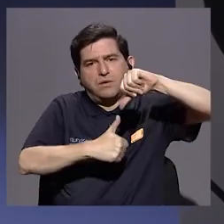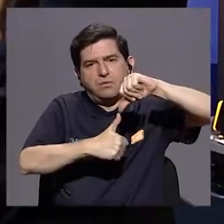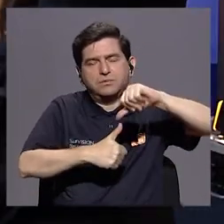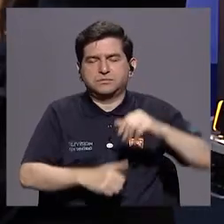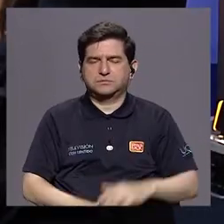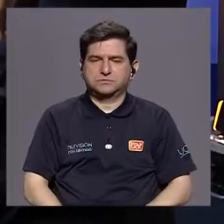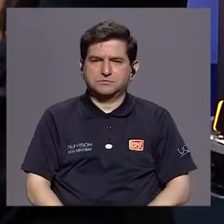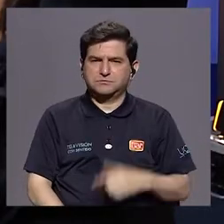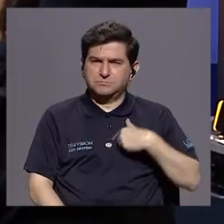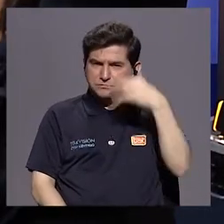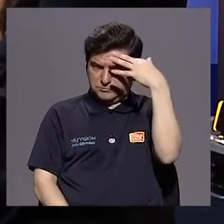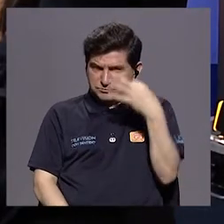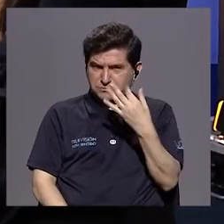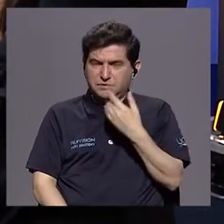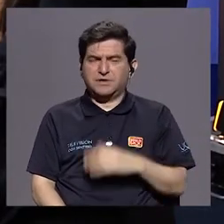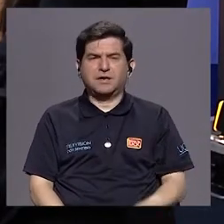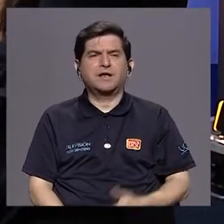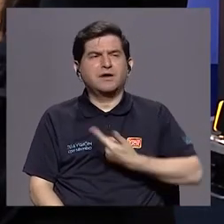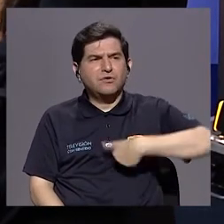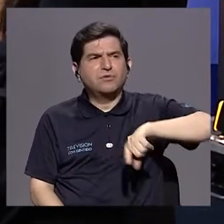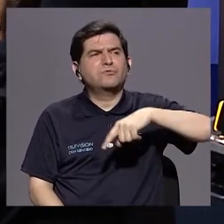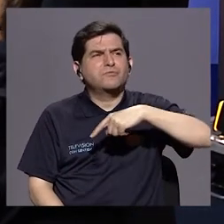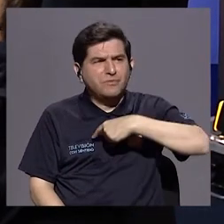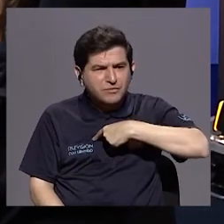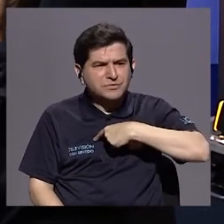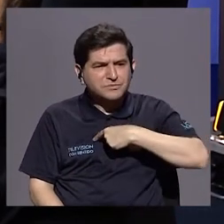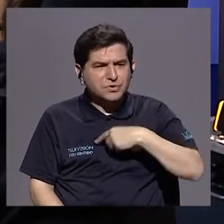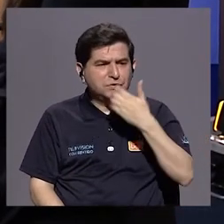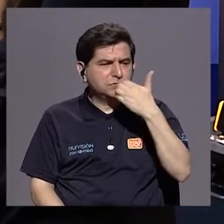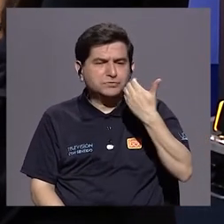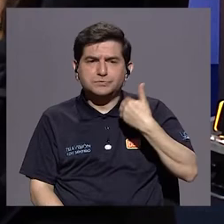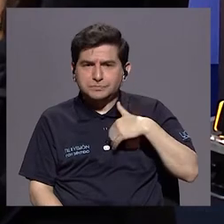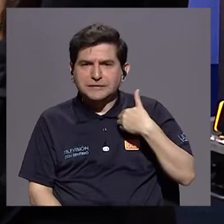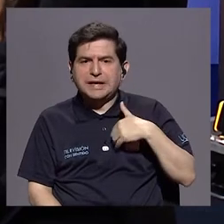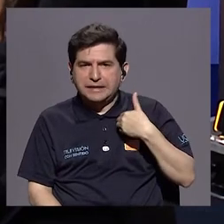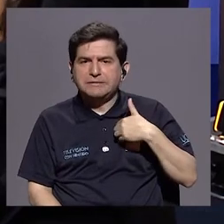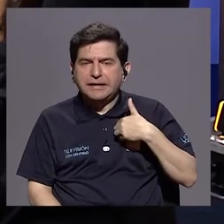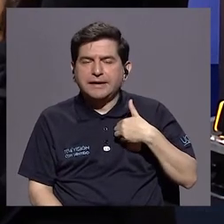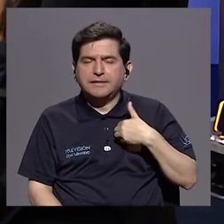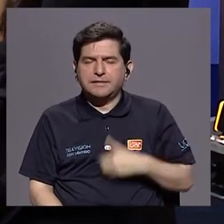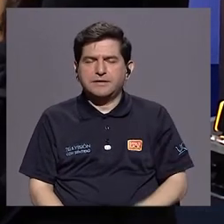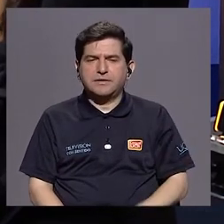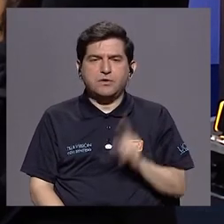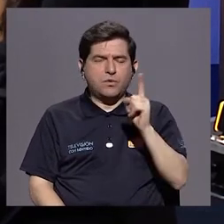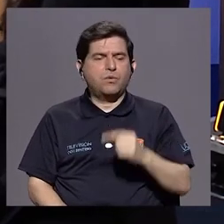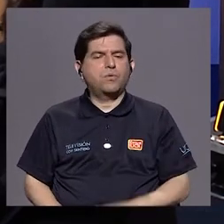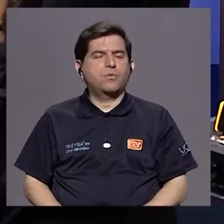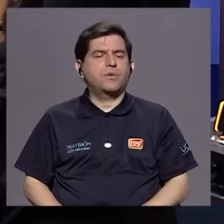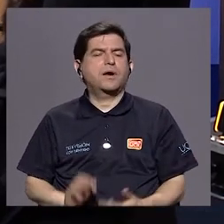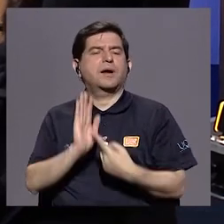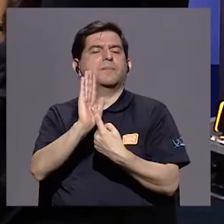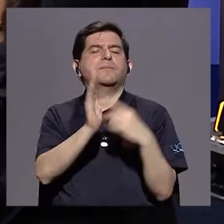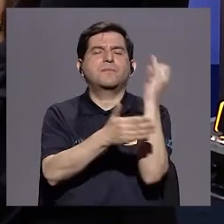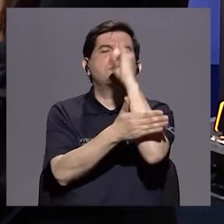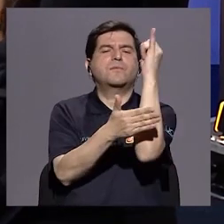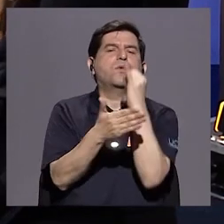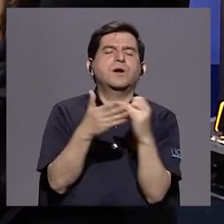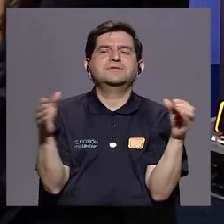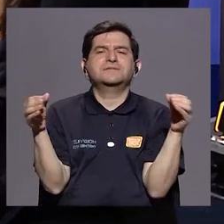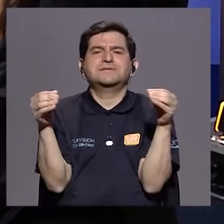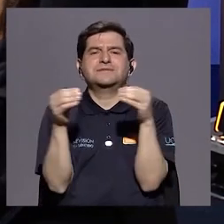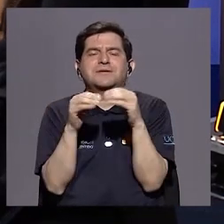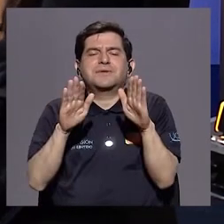creo que hemos tenido el privilegio de tener una cena artística mucho más